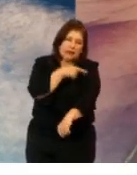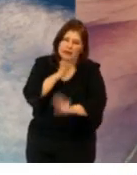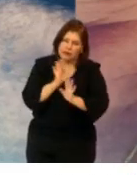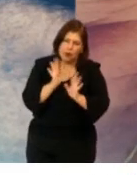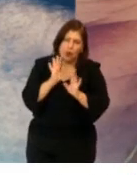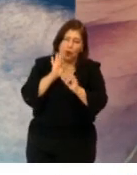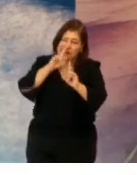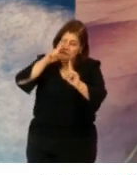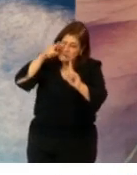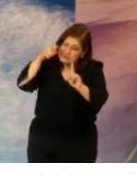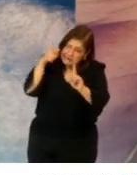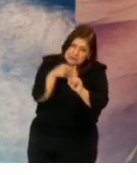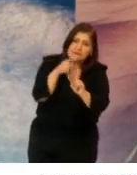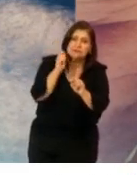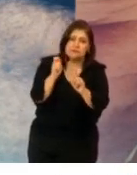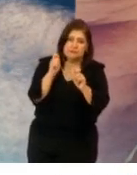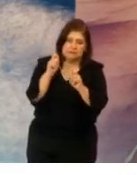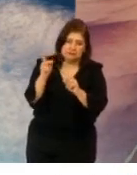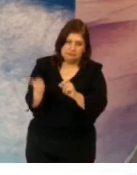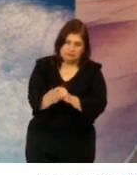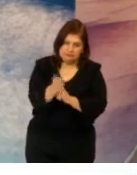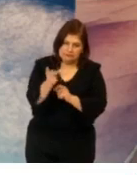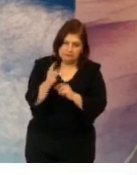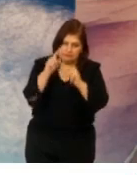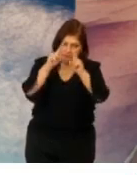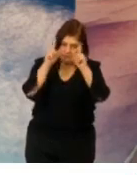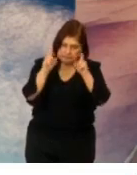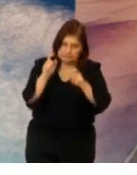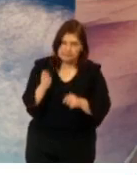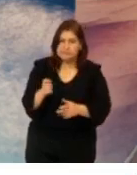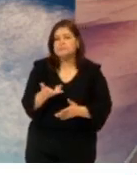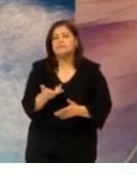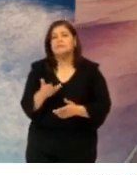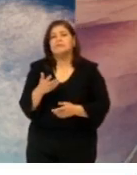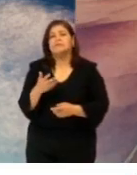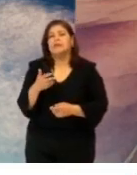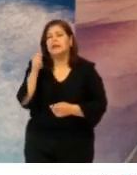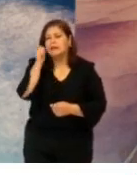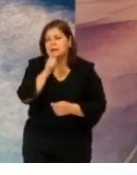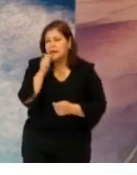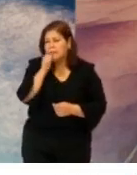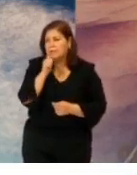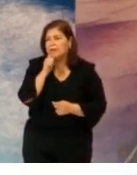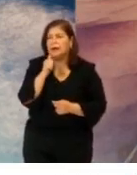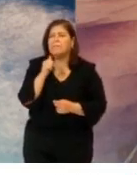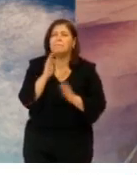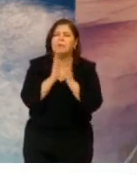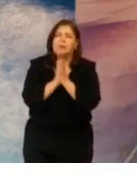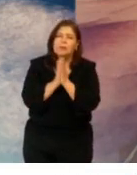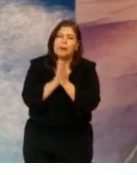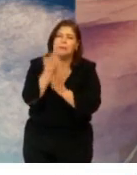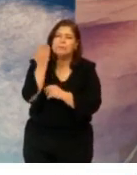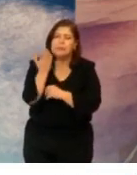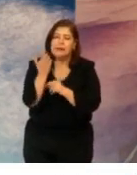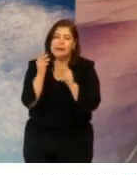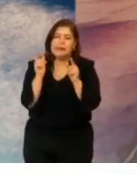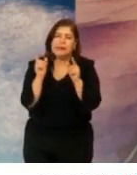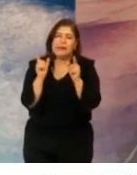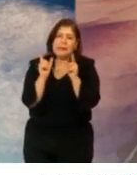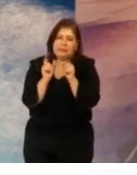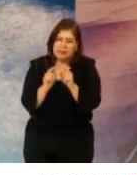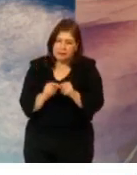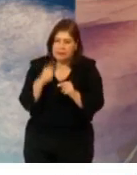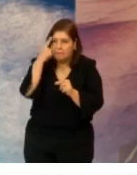flujo, ¿no? Y la segunda, pues siempre lo que se pide es brevedad para que podamos recuperar el mayor número